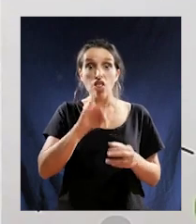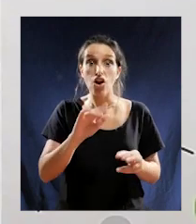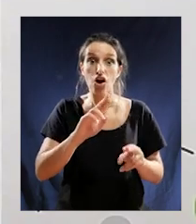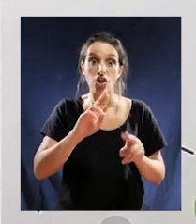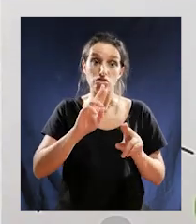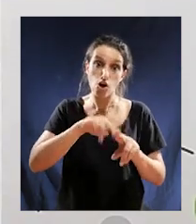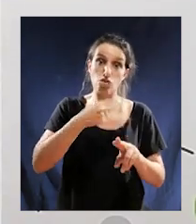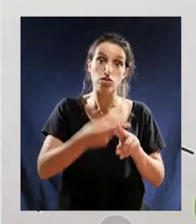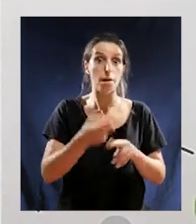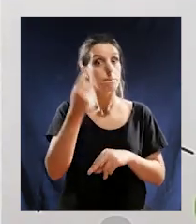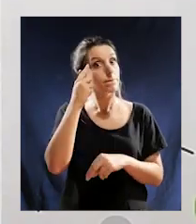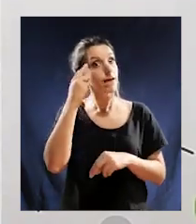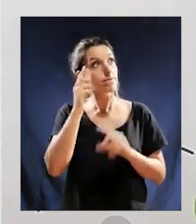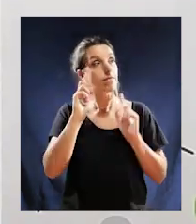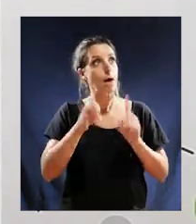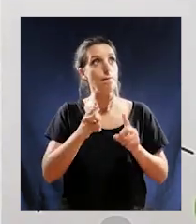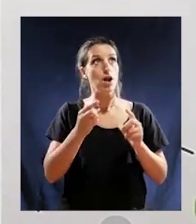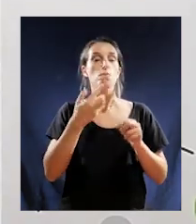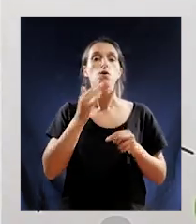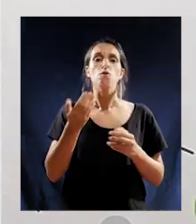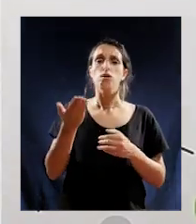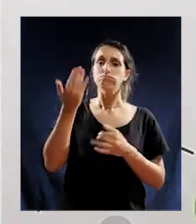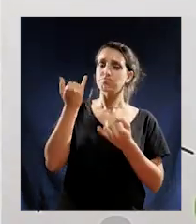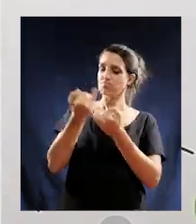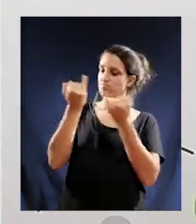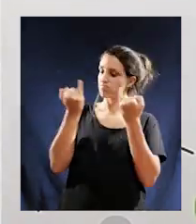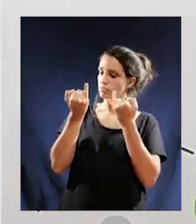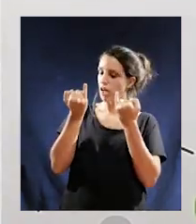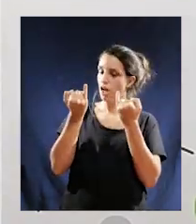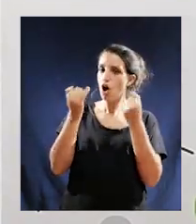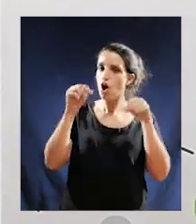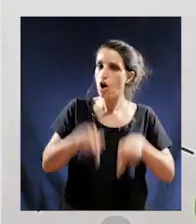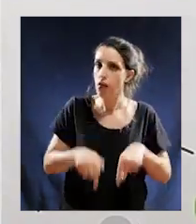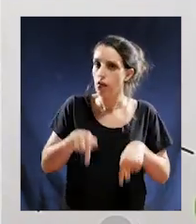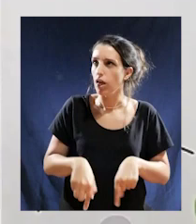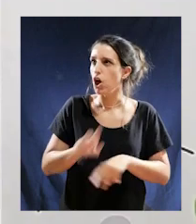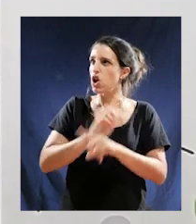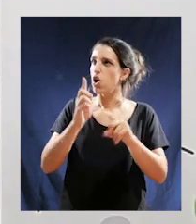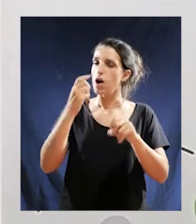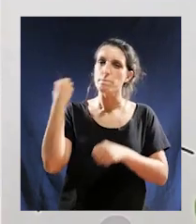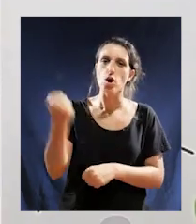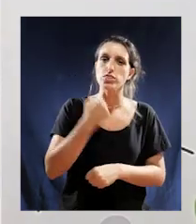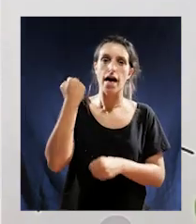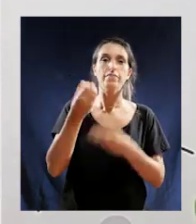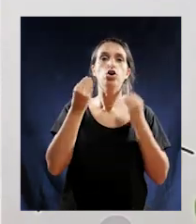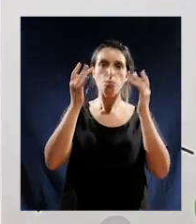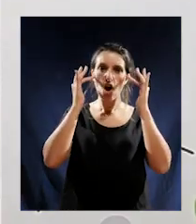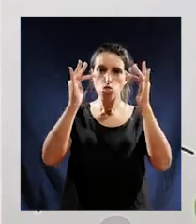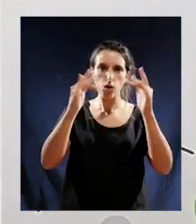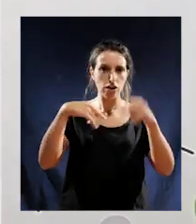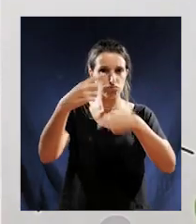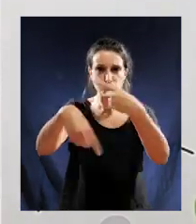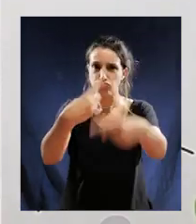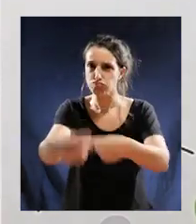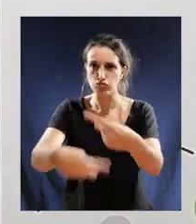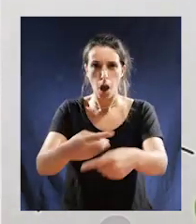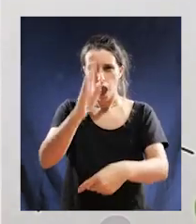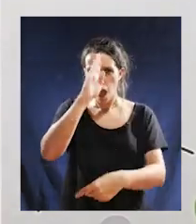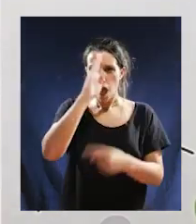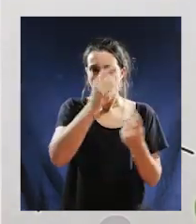hoy y lo más importante no es el rendimiento académico o lo más importante es la contención emocional de los niños y los adolescentes